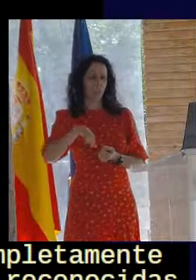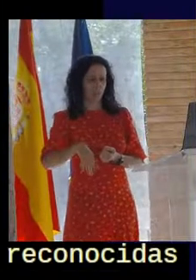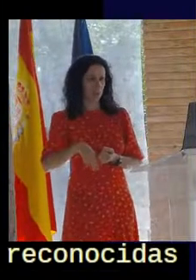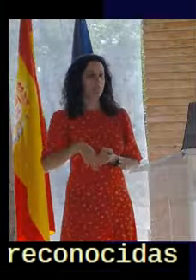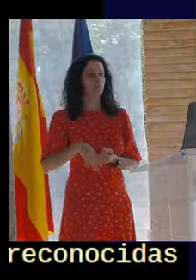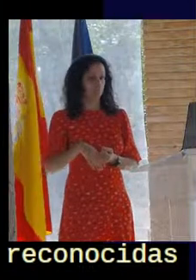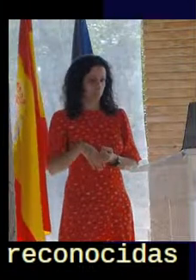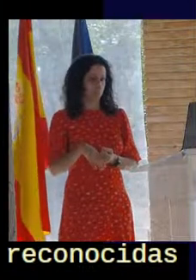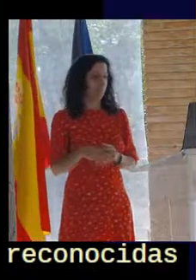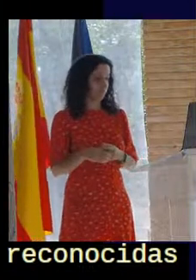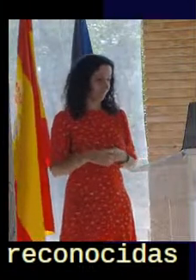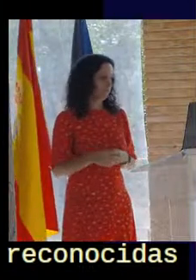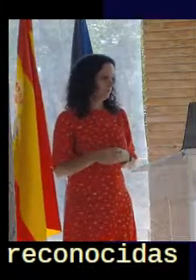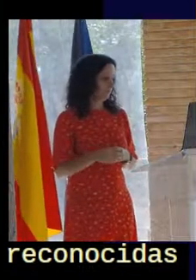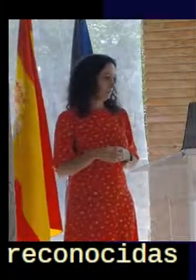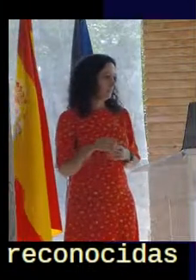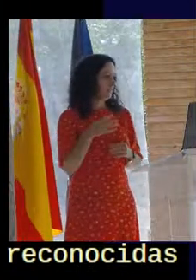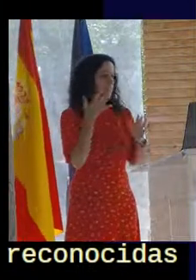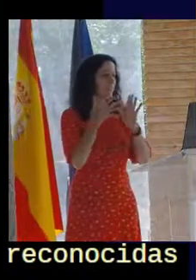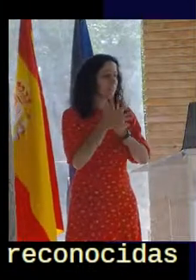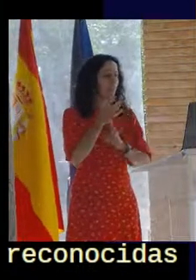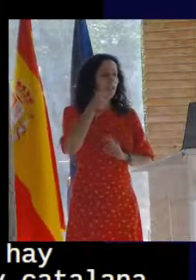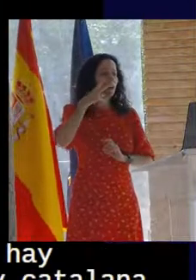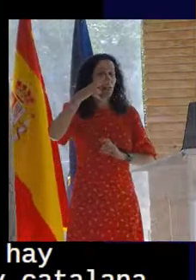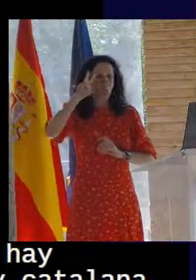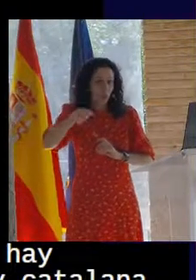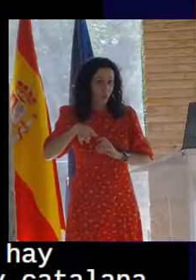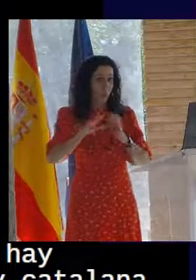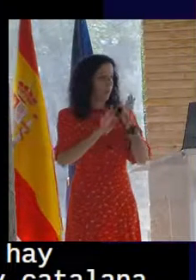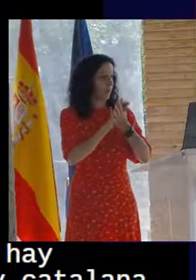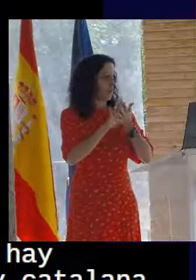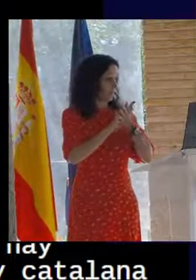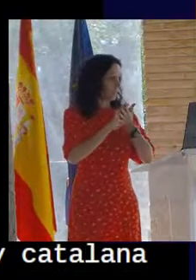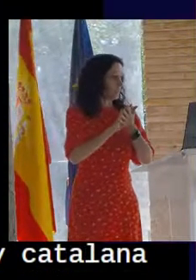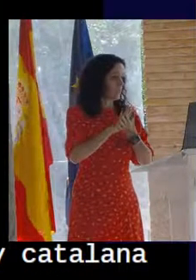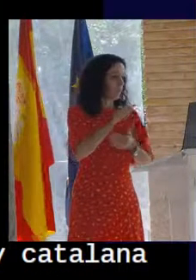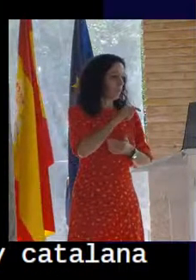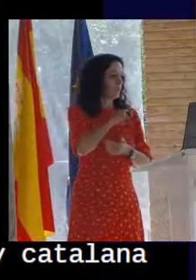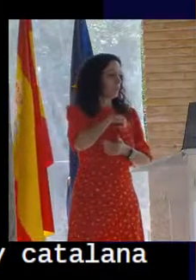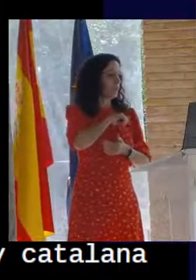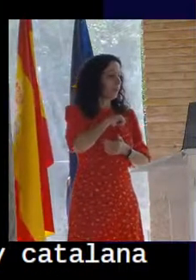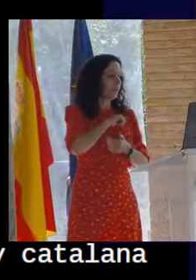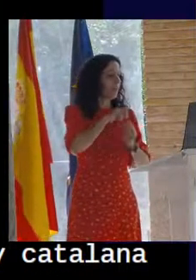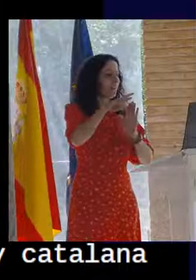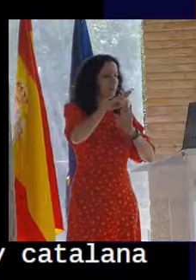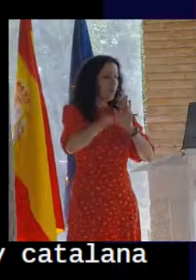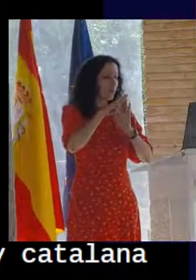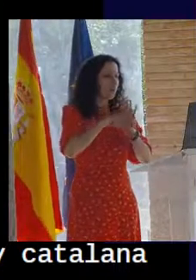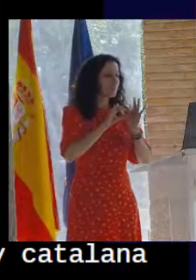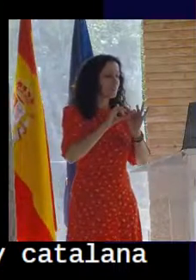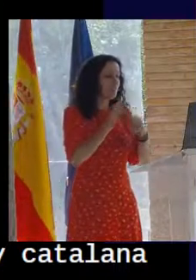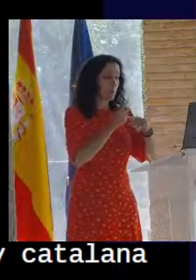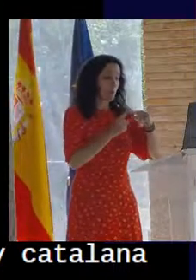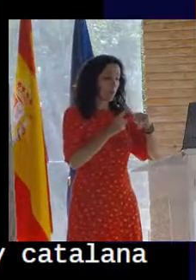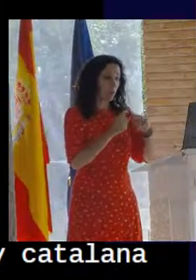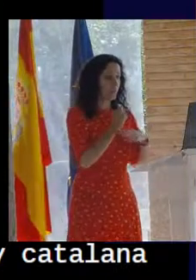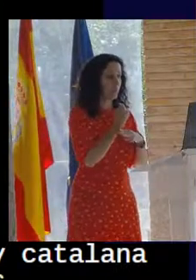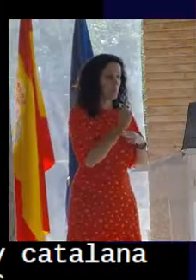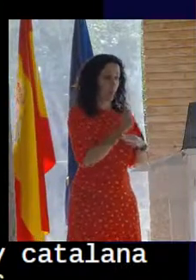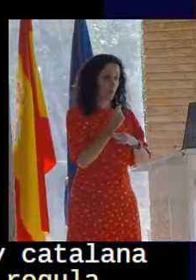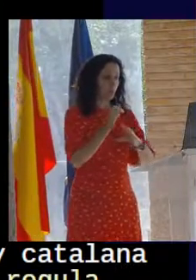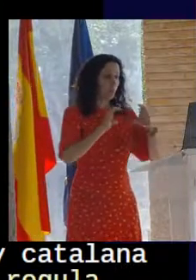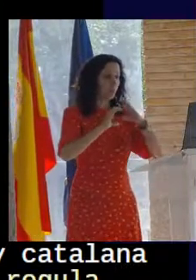lenguas lengua de signo Española y catalana ese reconocimiento bu la lengua de signo española lo